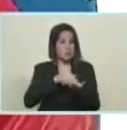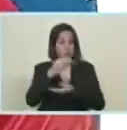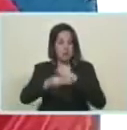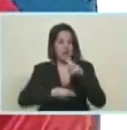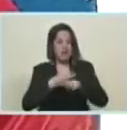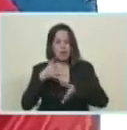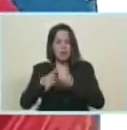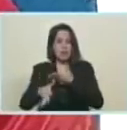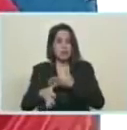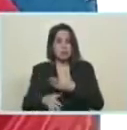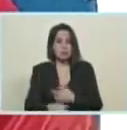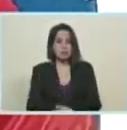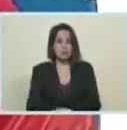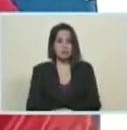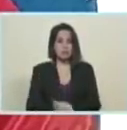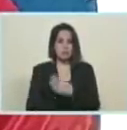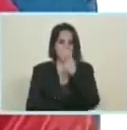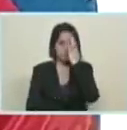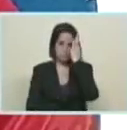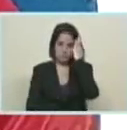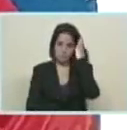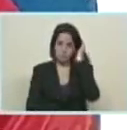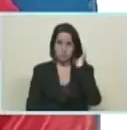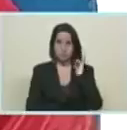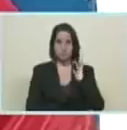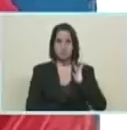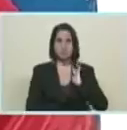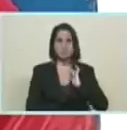Porque fíjense ustedes.